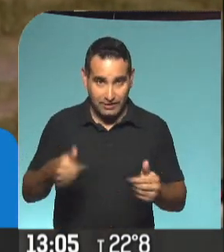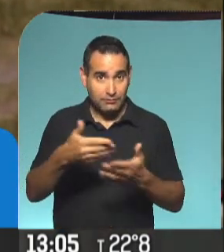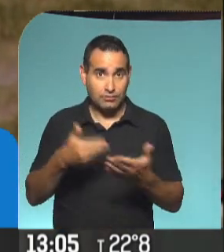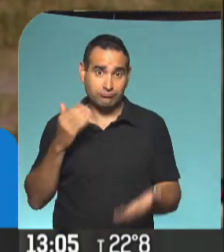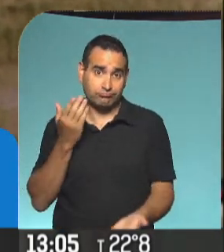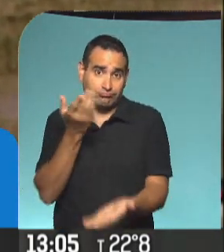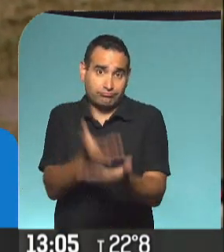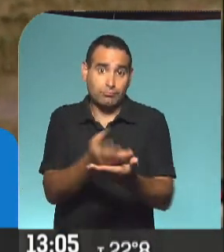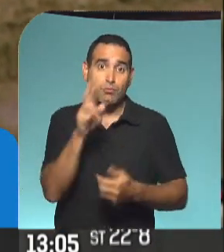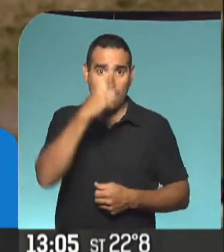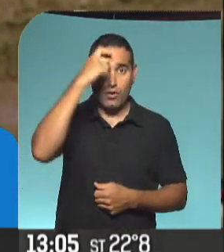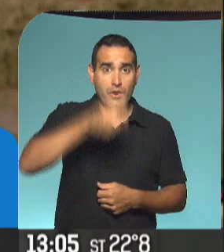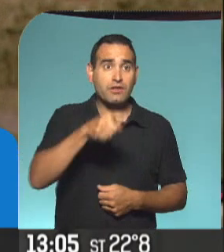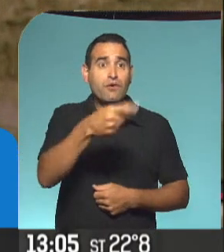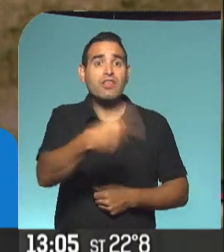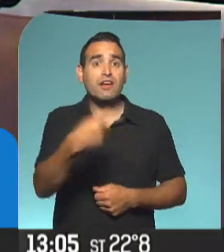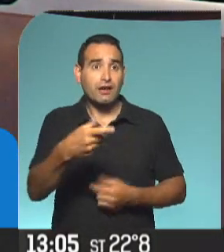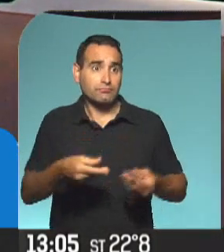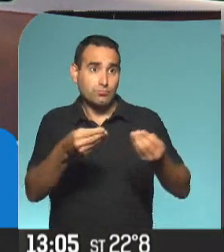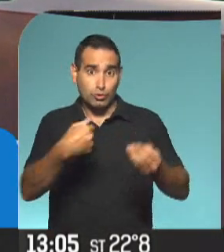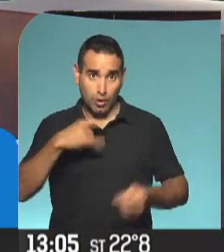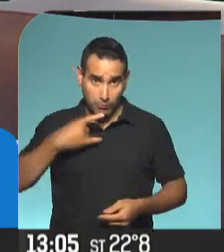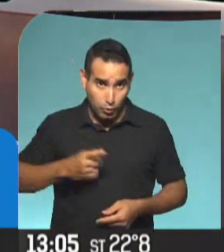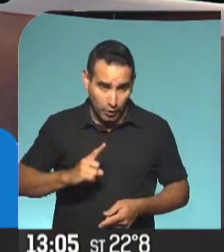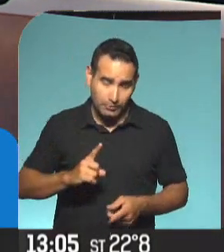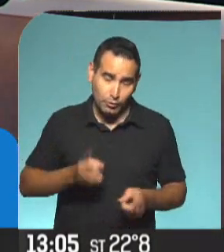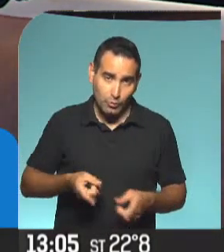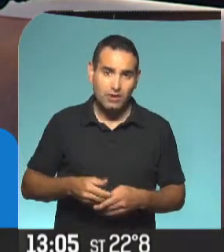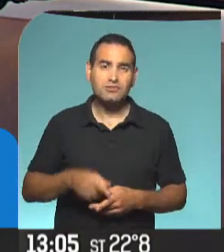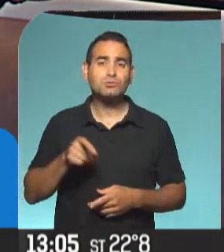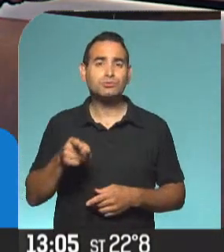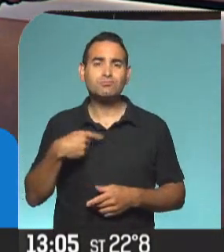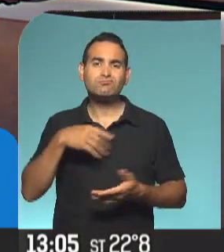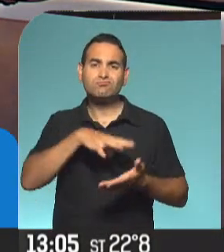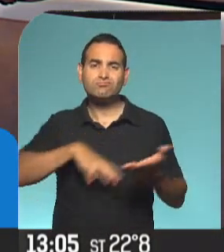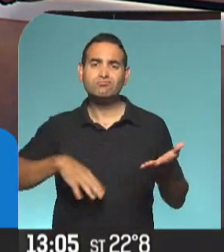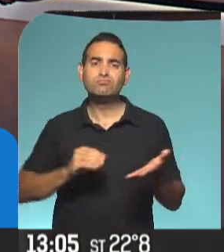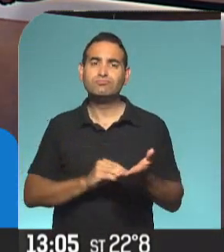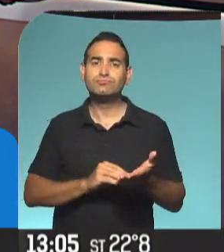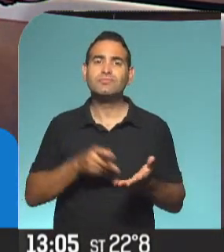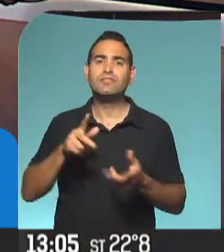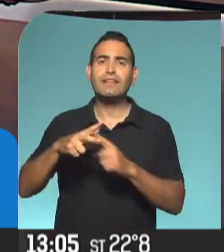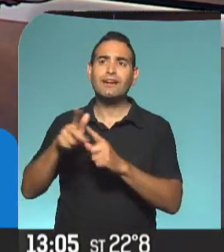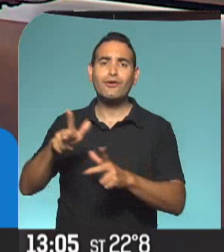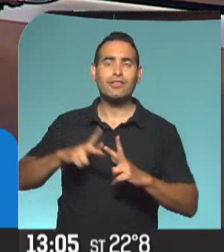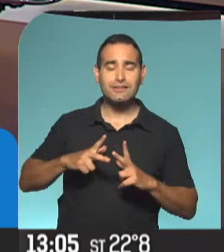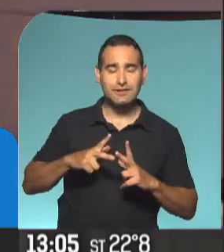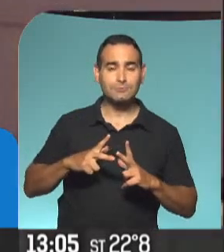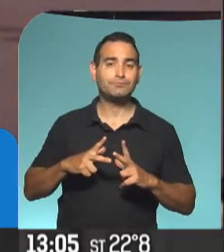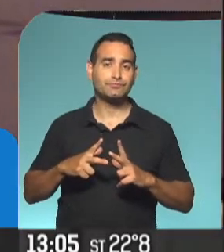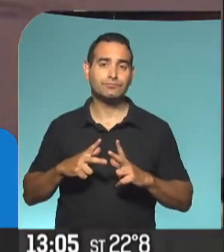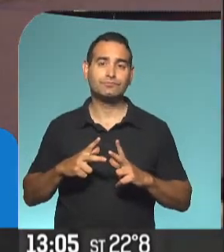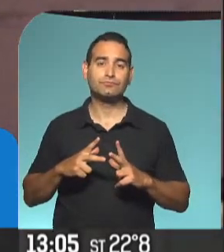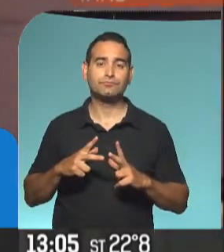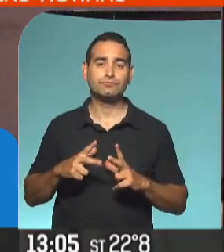decirles a la jueza qué es lo que tiene que hacer, algo que no me corresponde. ¿Qué te dicen? Bueno, ¿qué imaginas y lo que dicen es lo siguiente. Hay una parte que es